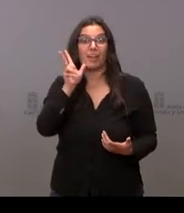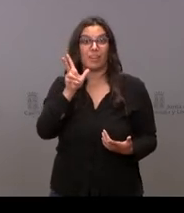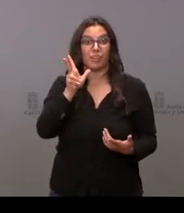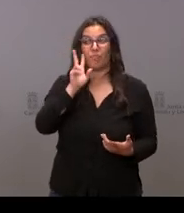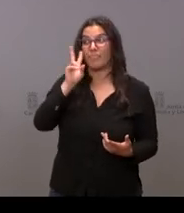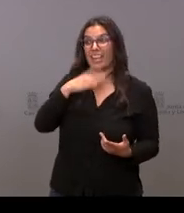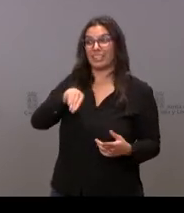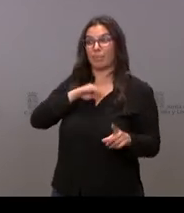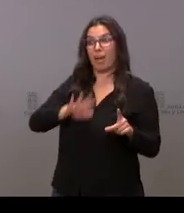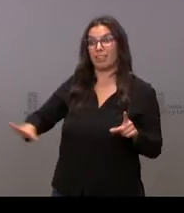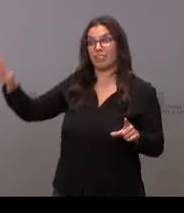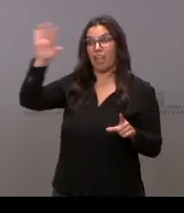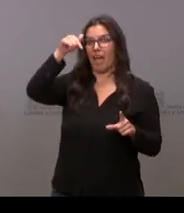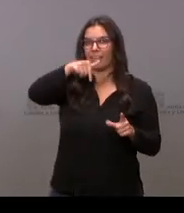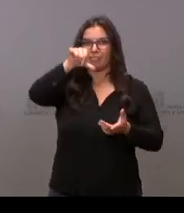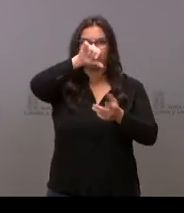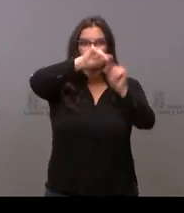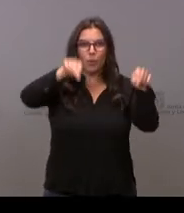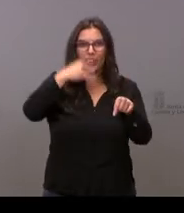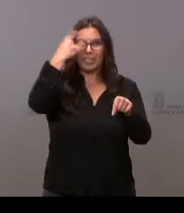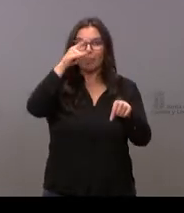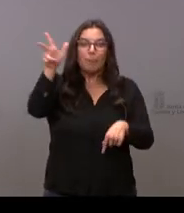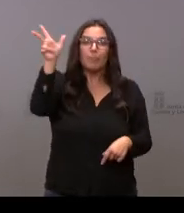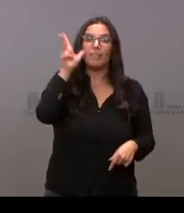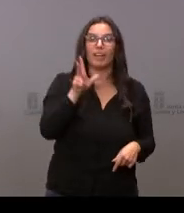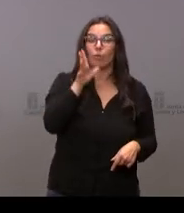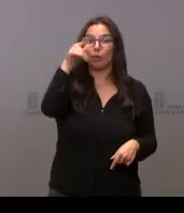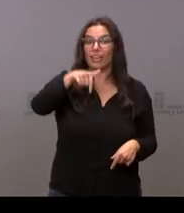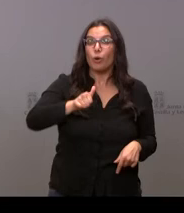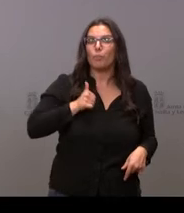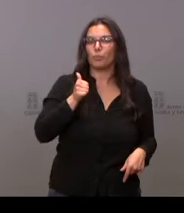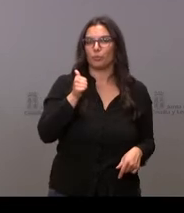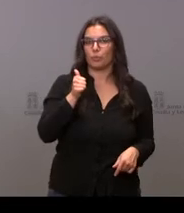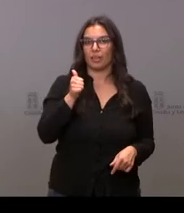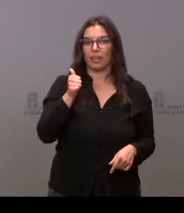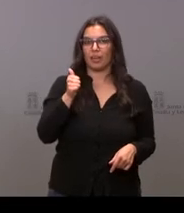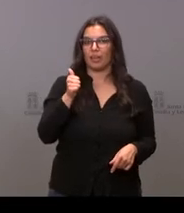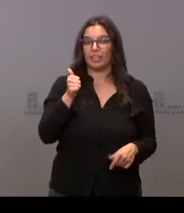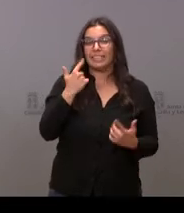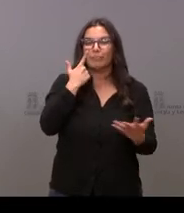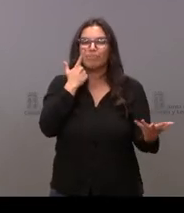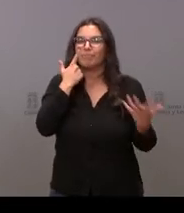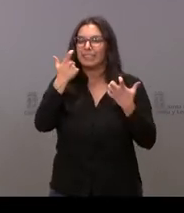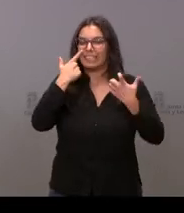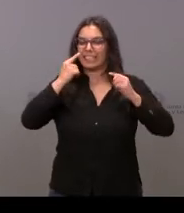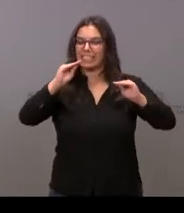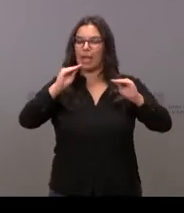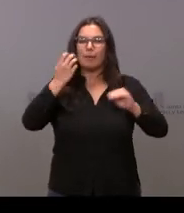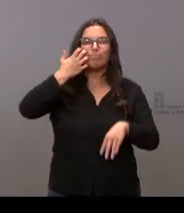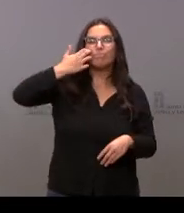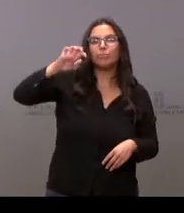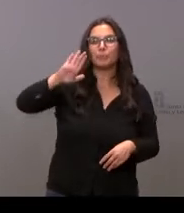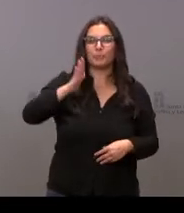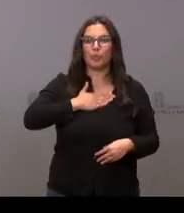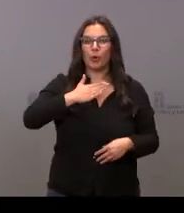estamos viviendo una gran posibilidad una oportunidad un distintivo que nos diferencia